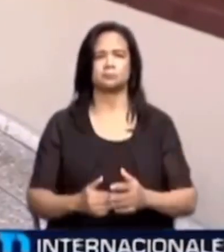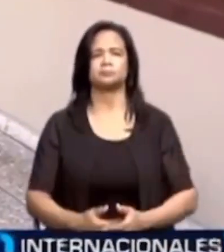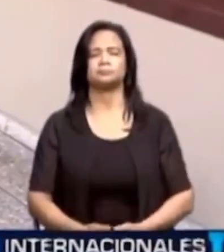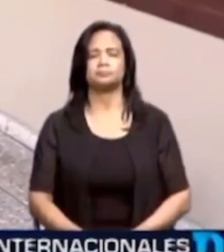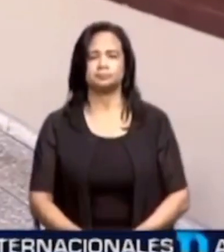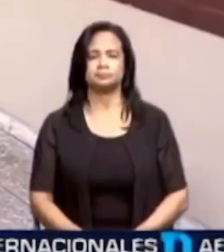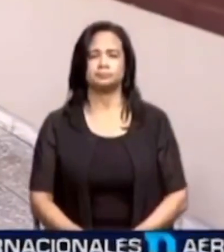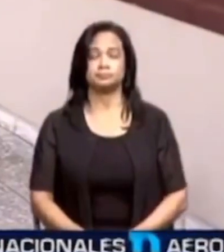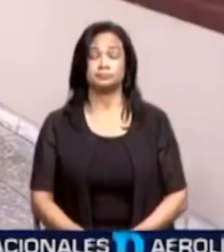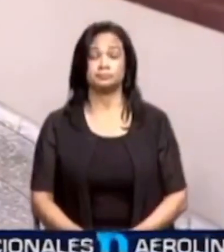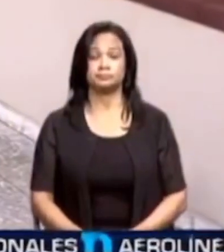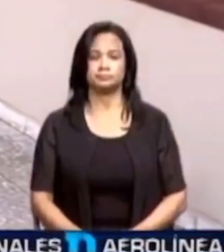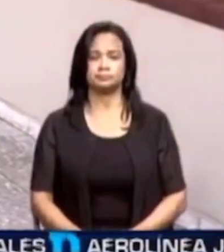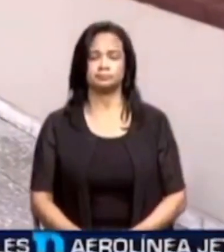Rosa Iris mercado